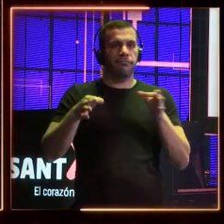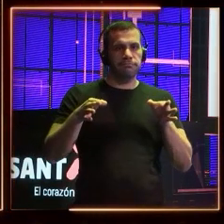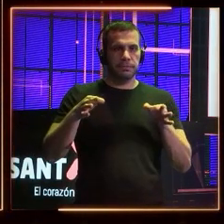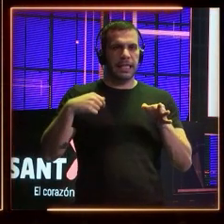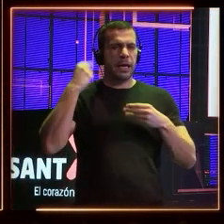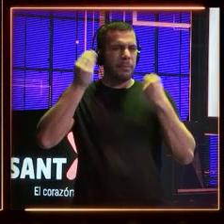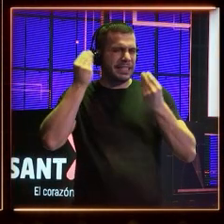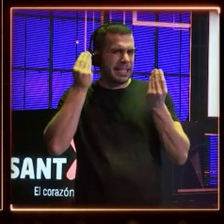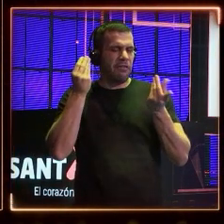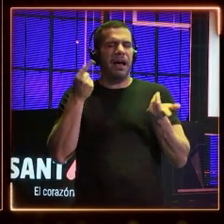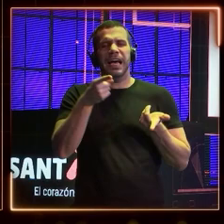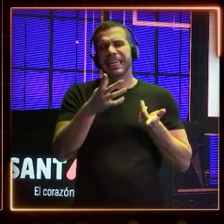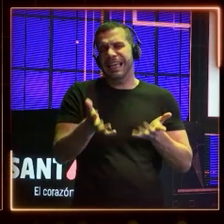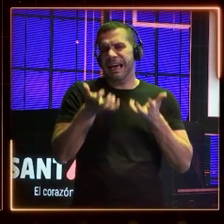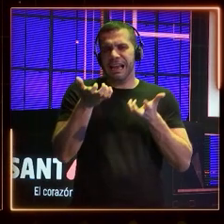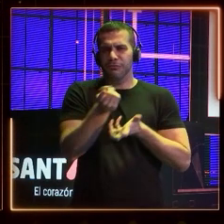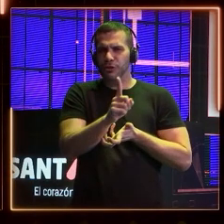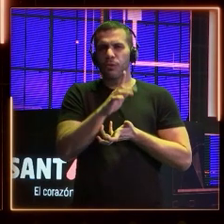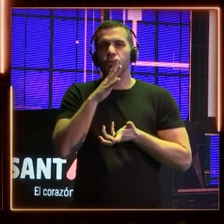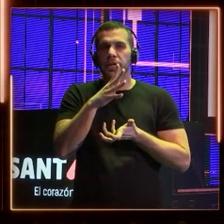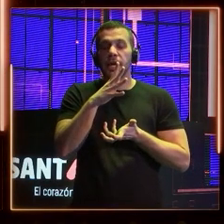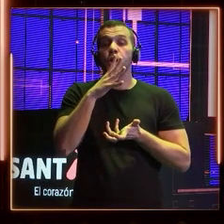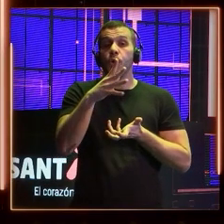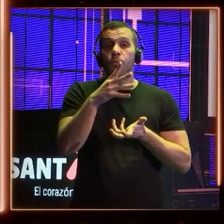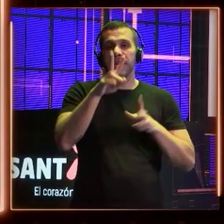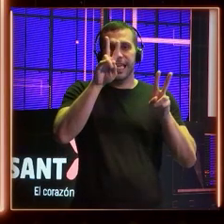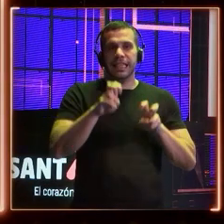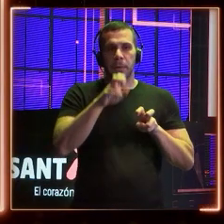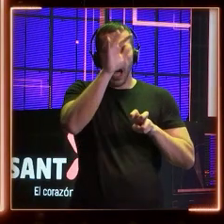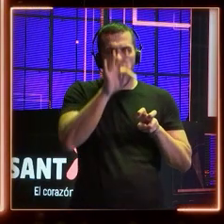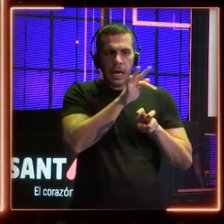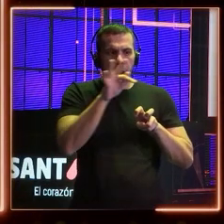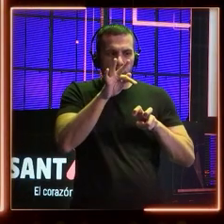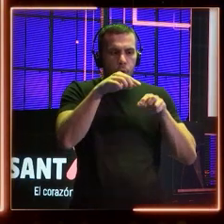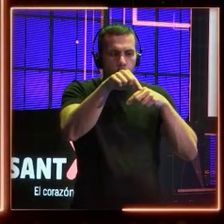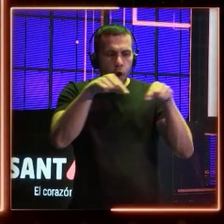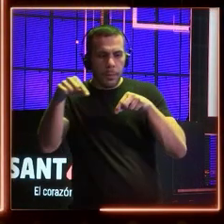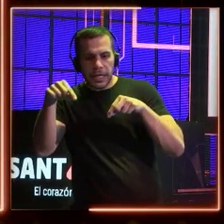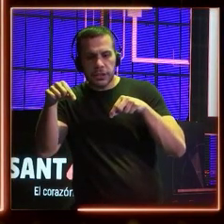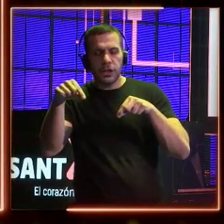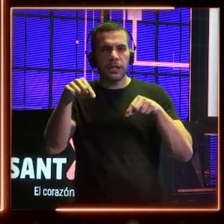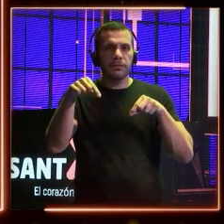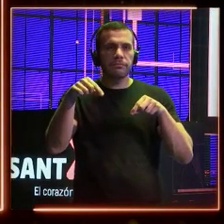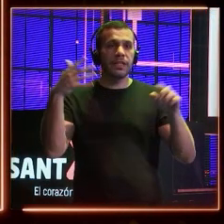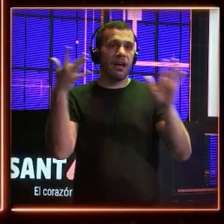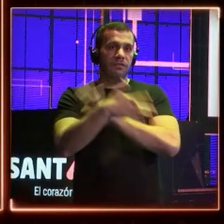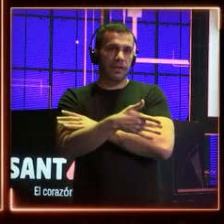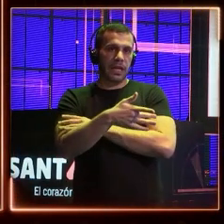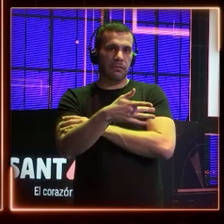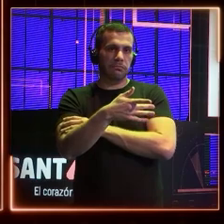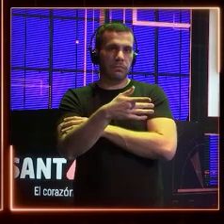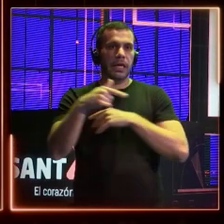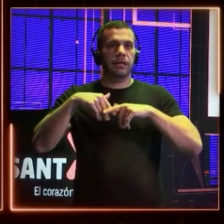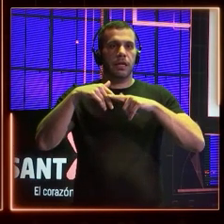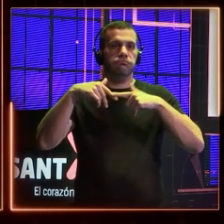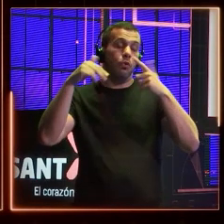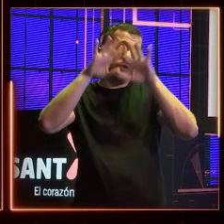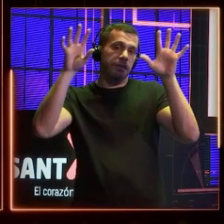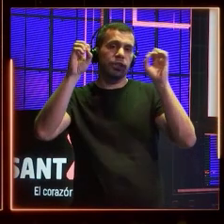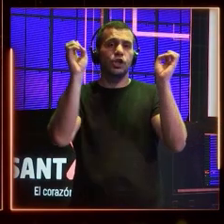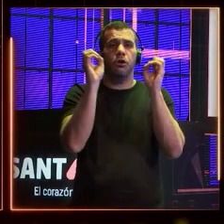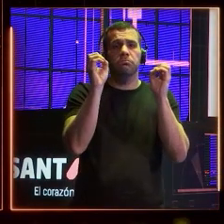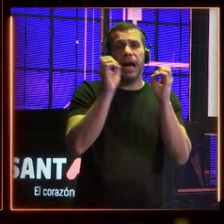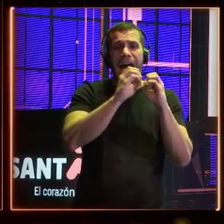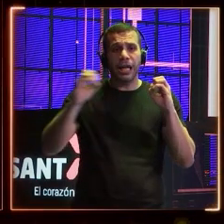No se podría ganar porque el número de combinaciones de las fichas en el tablero es superior al número de átomos en el universo luego no hay